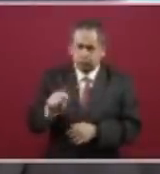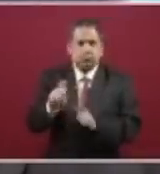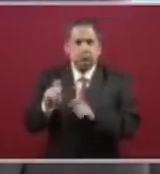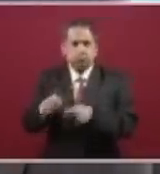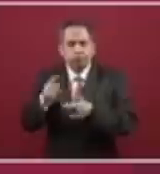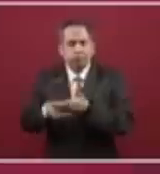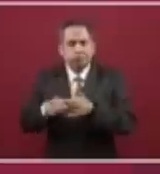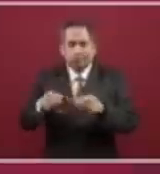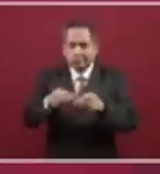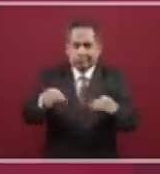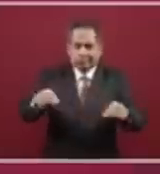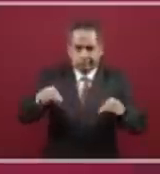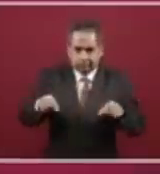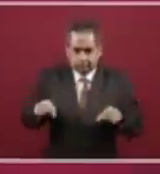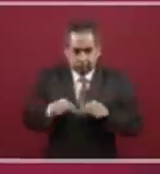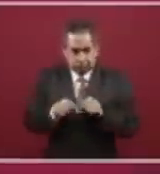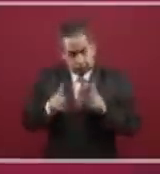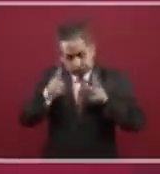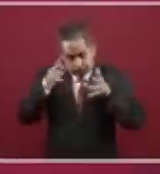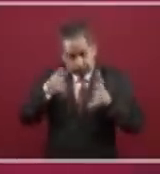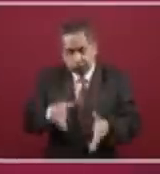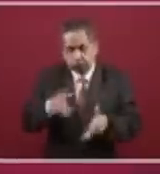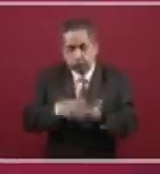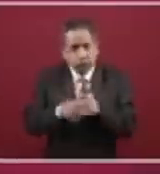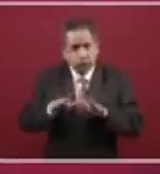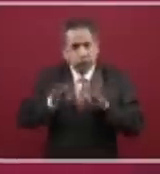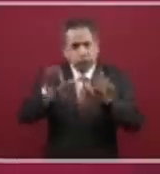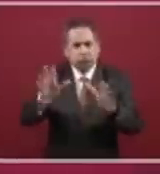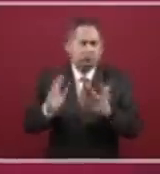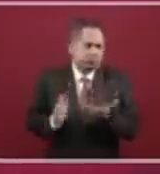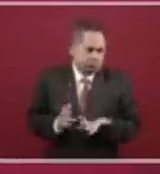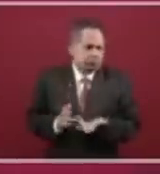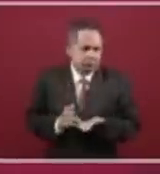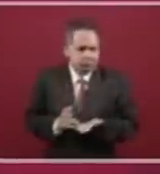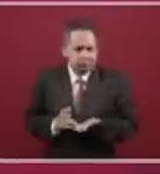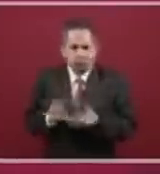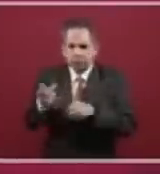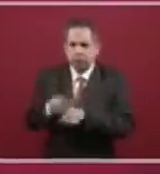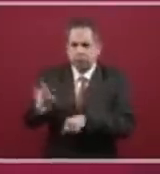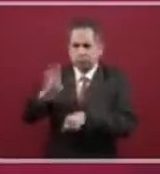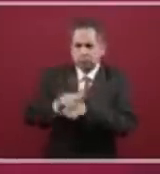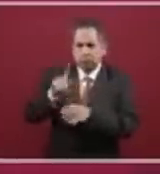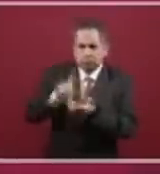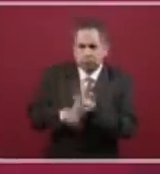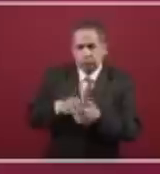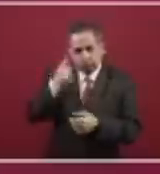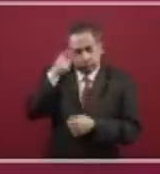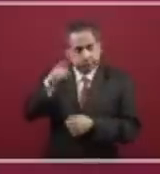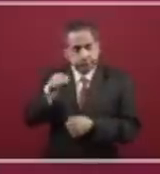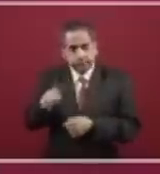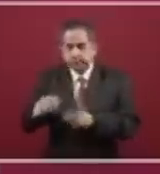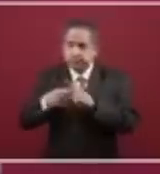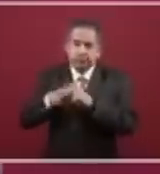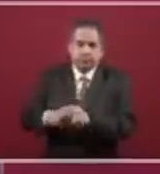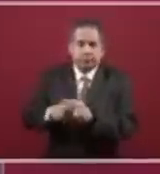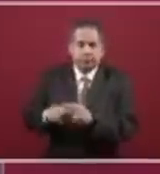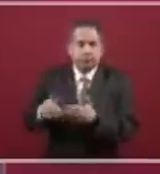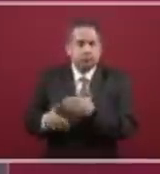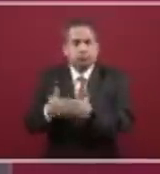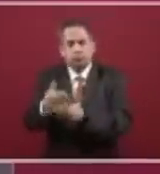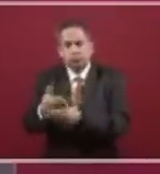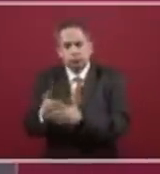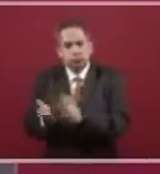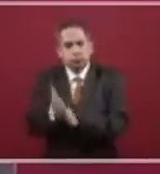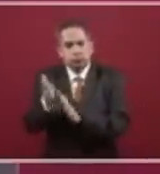de un polígono dedicado a un aeropuerto o una automoción para iniciar los